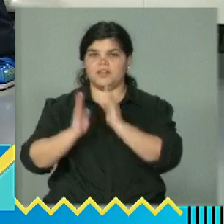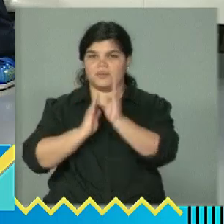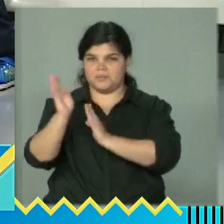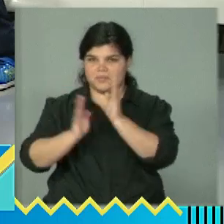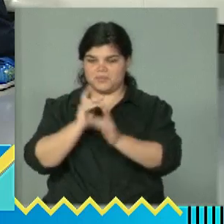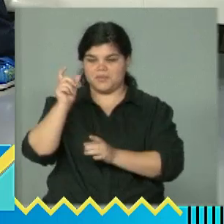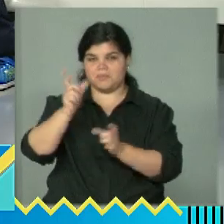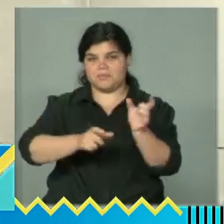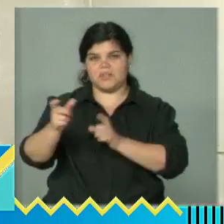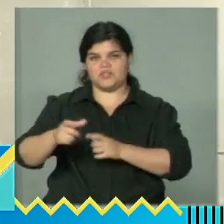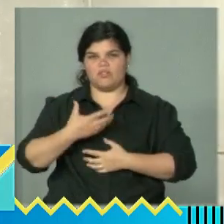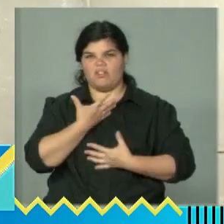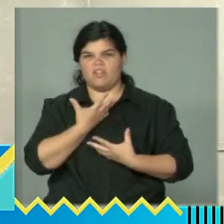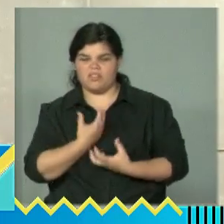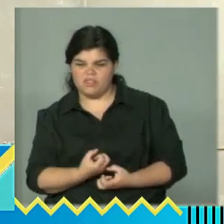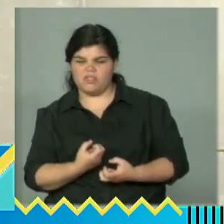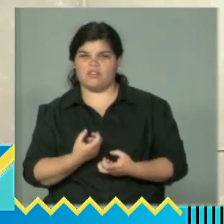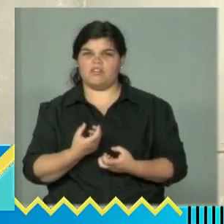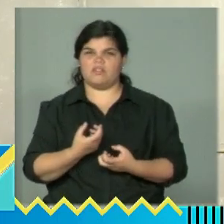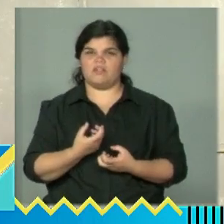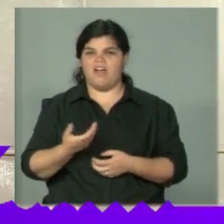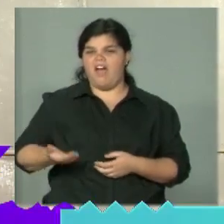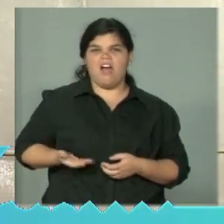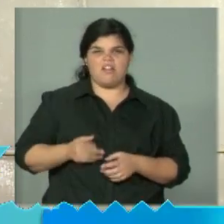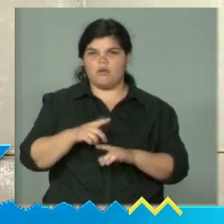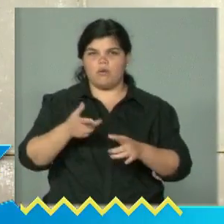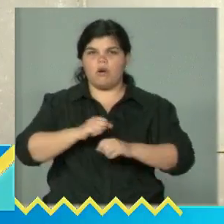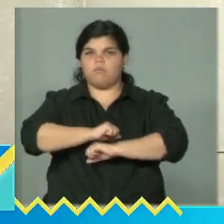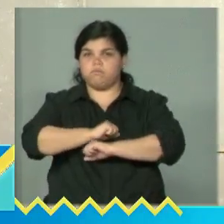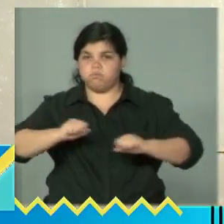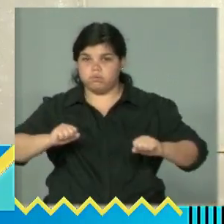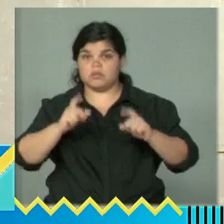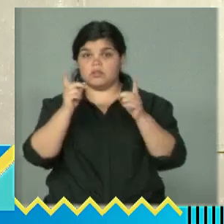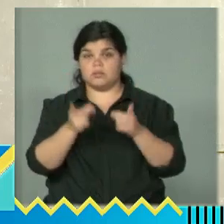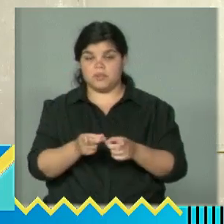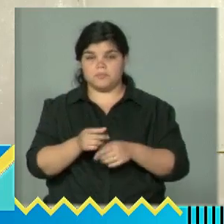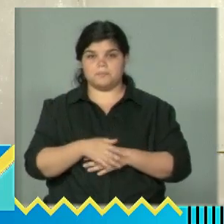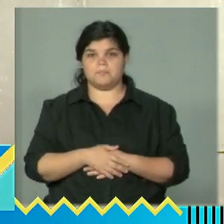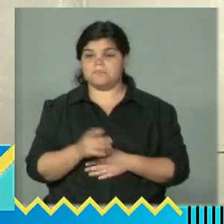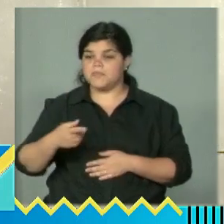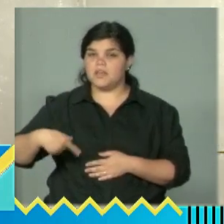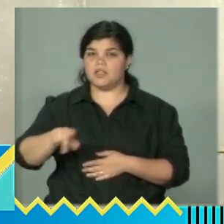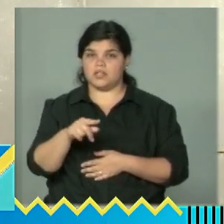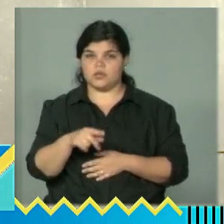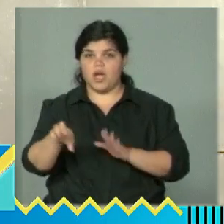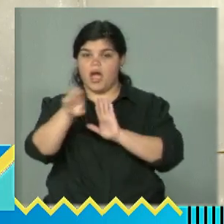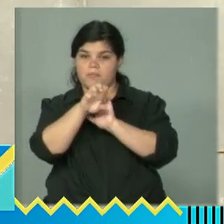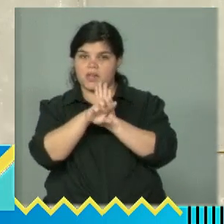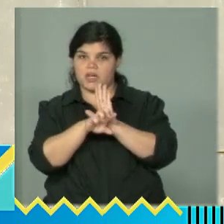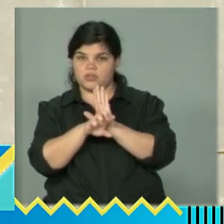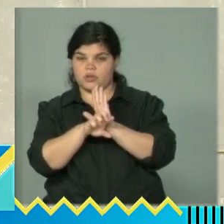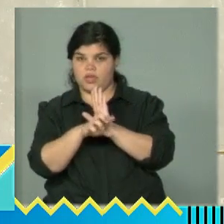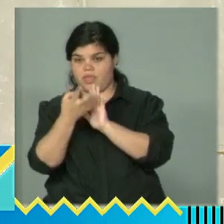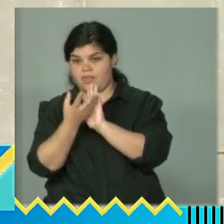tiene problemas de autoestima y obesidad, sobrepeso, se descarga una app y